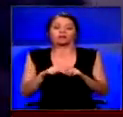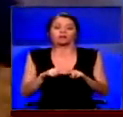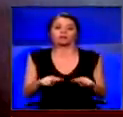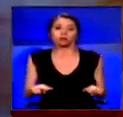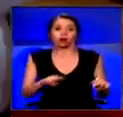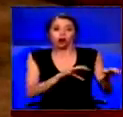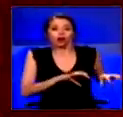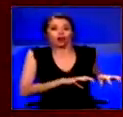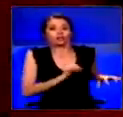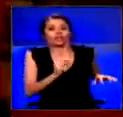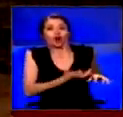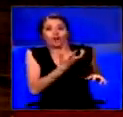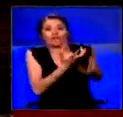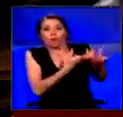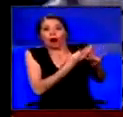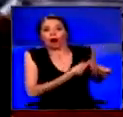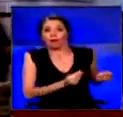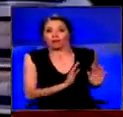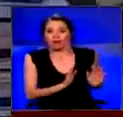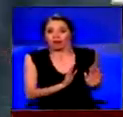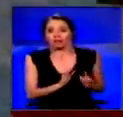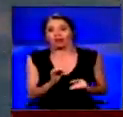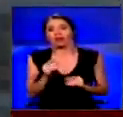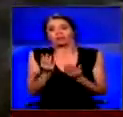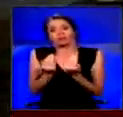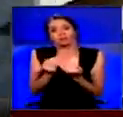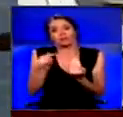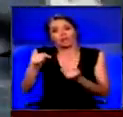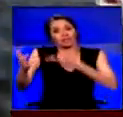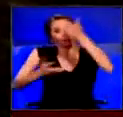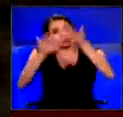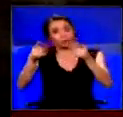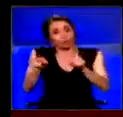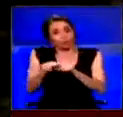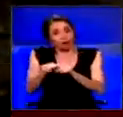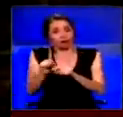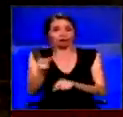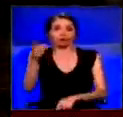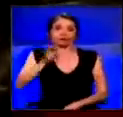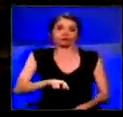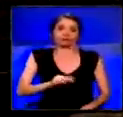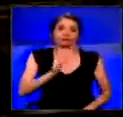pertenencias y con la esperanza de que una tragedia como esta no se vuelva a repetir.